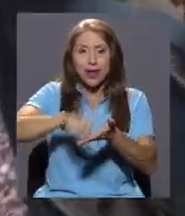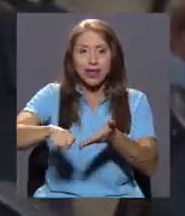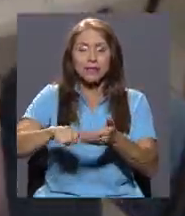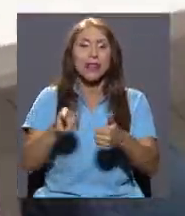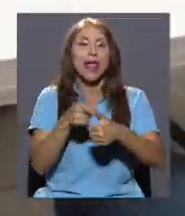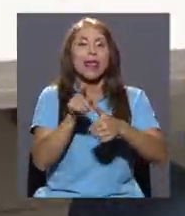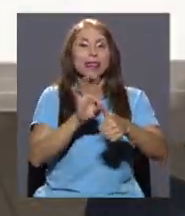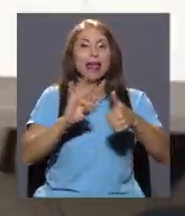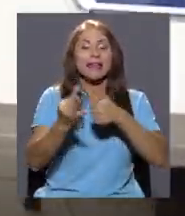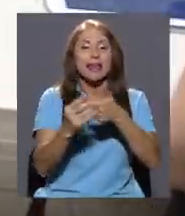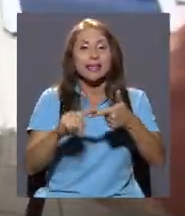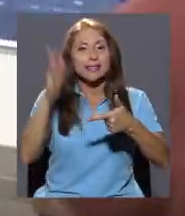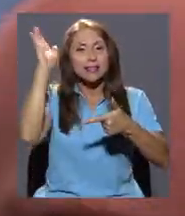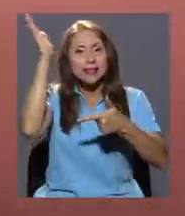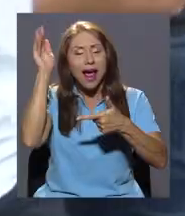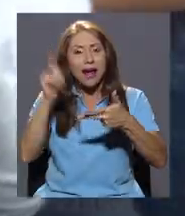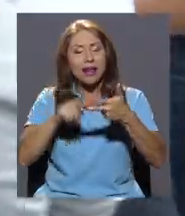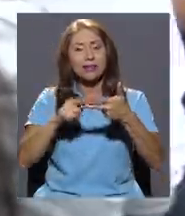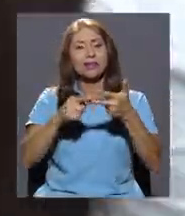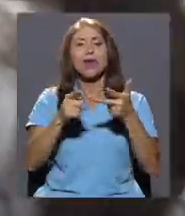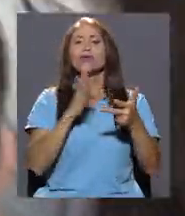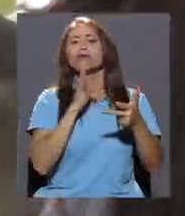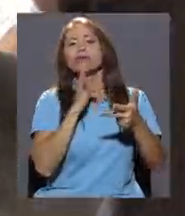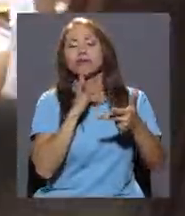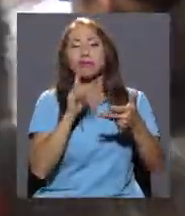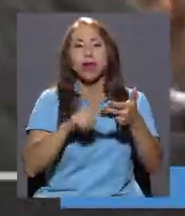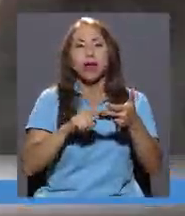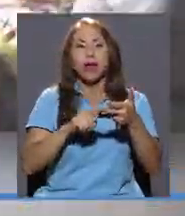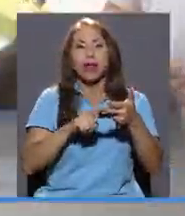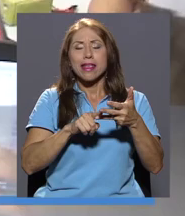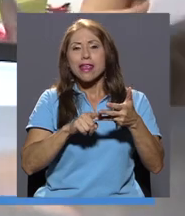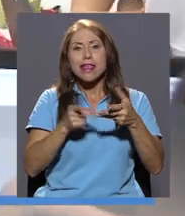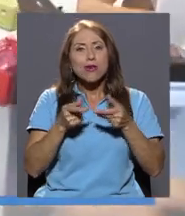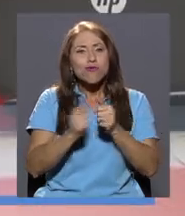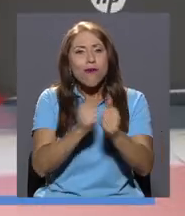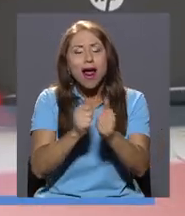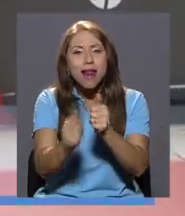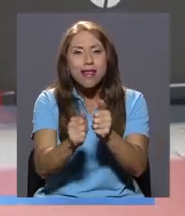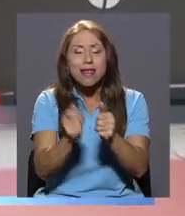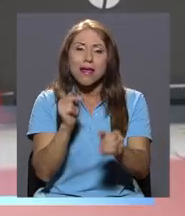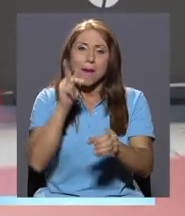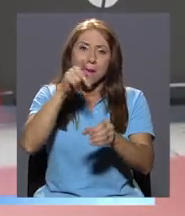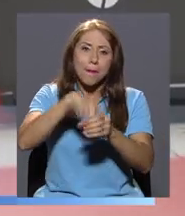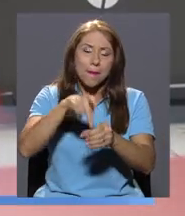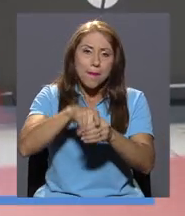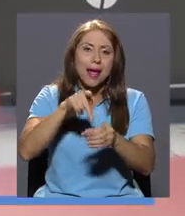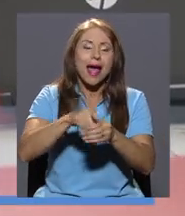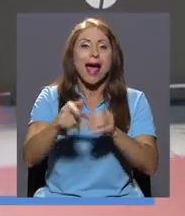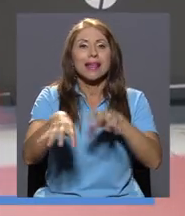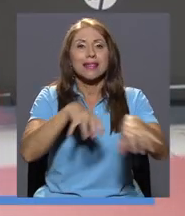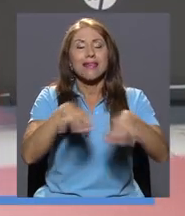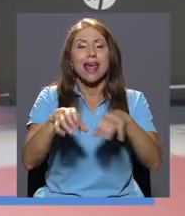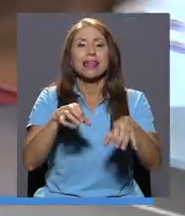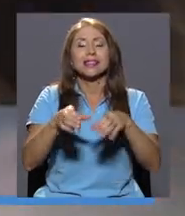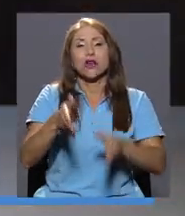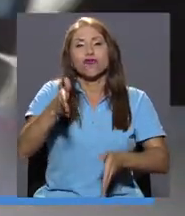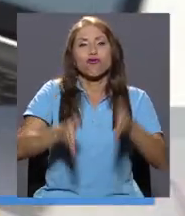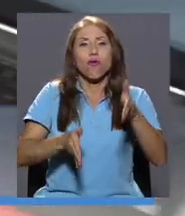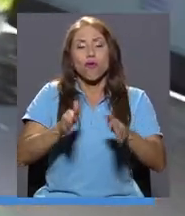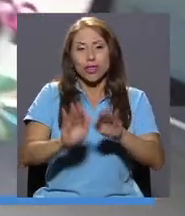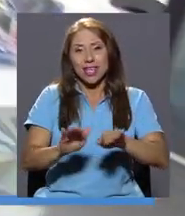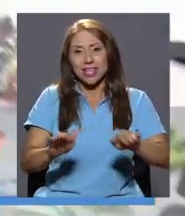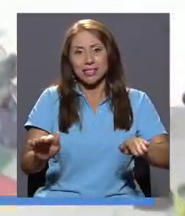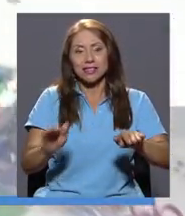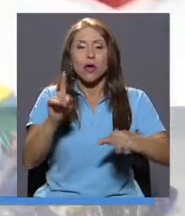Talleres, charlas, exposiciones y hasta un rally fueron parte de las actividades que se realizaron en el marco de RobotiKids,